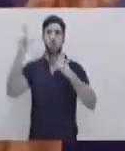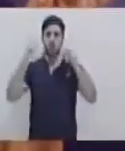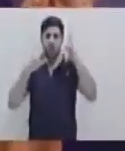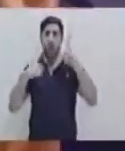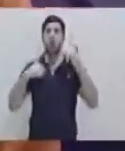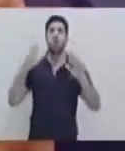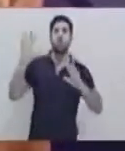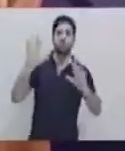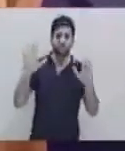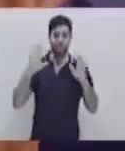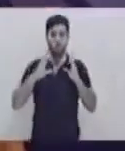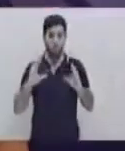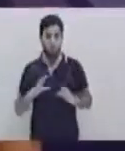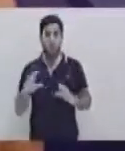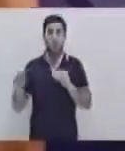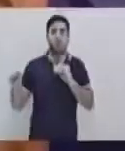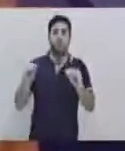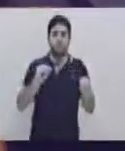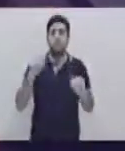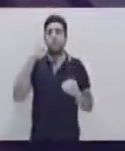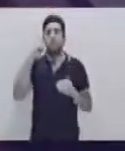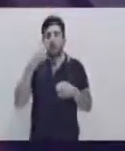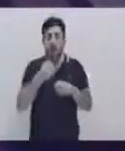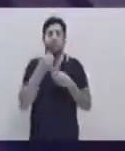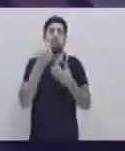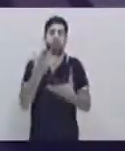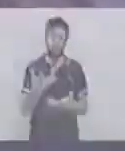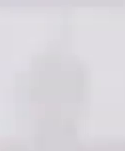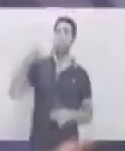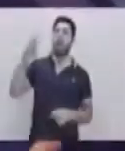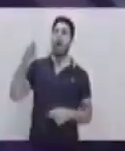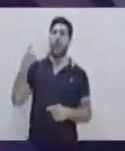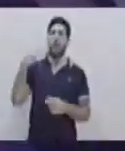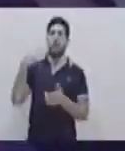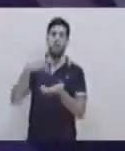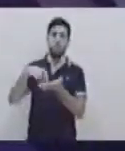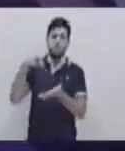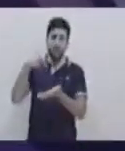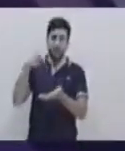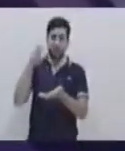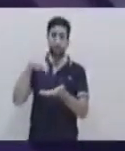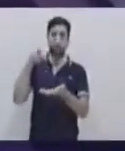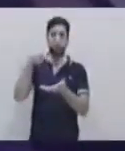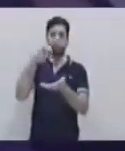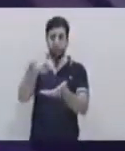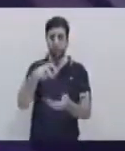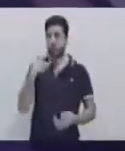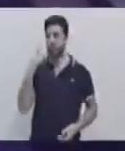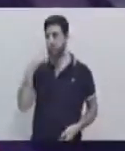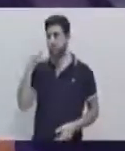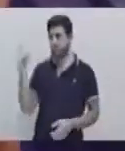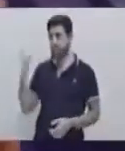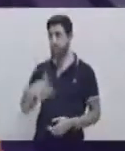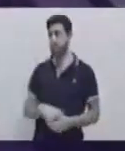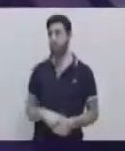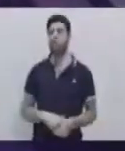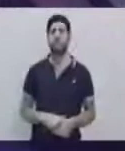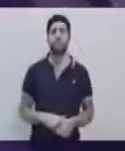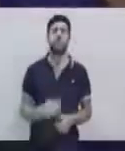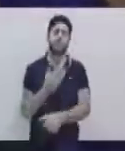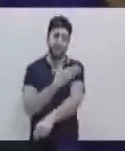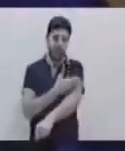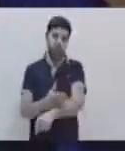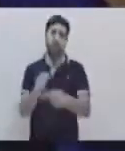gestos, mímicas y movimientos para transmitir un mensaje oral. El día de hoy vamos a dramatizar una pequeña historia que